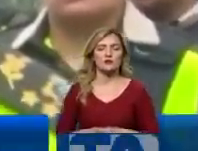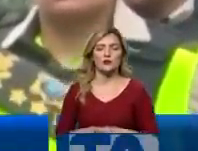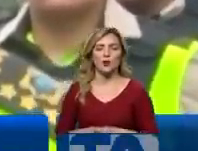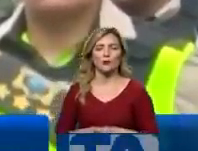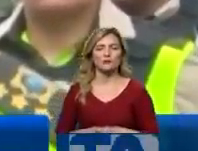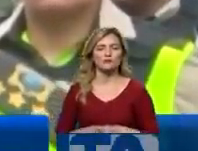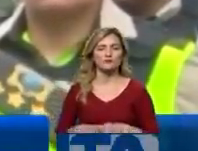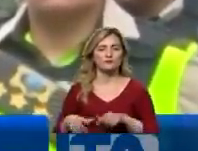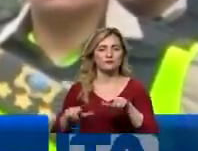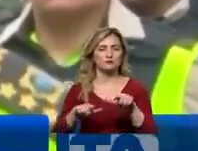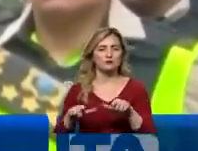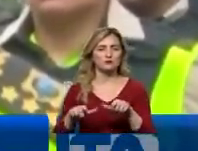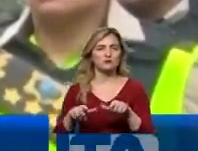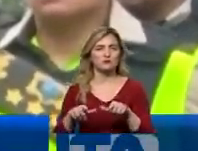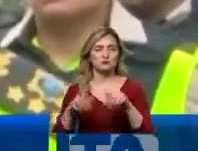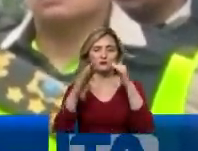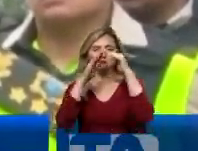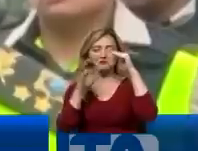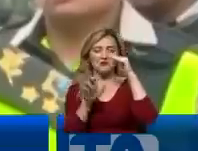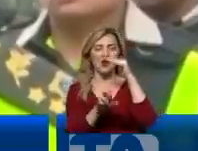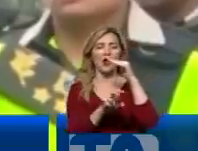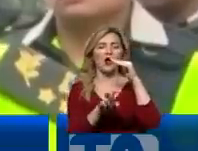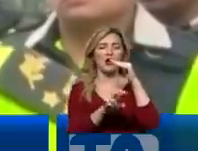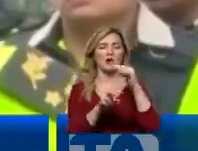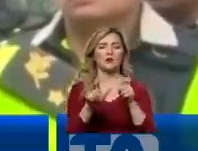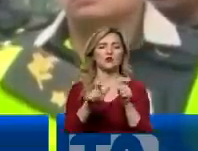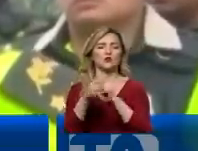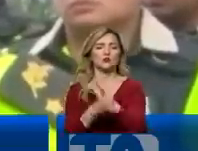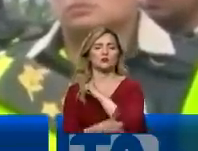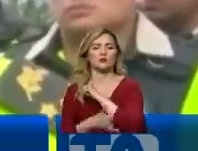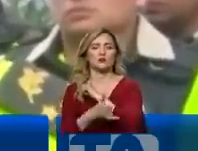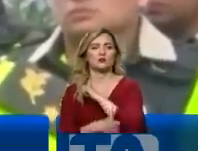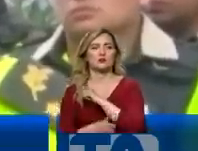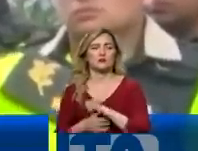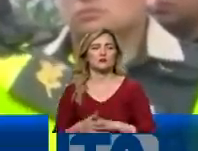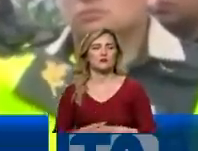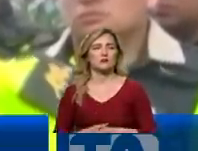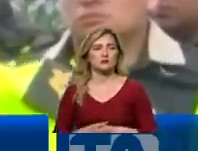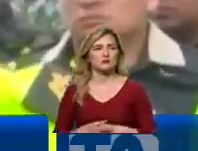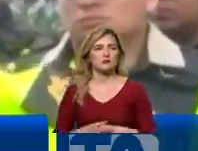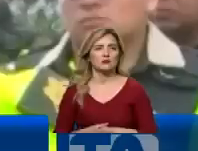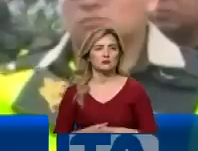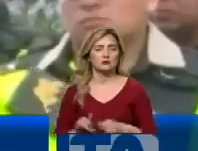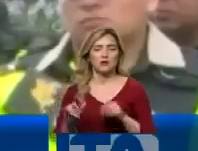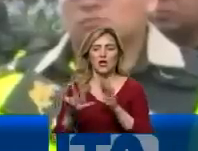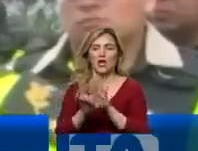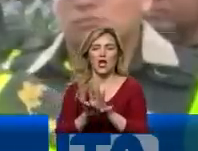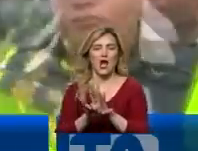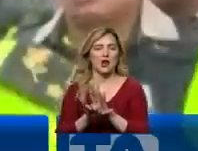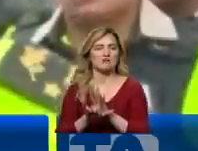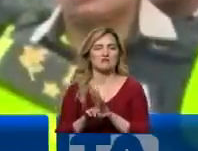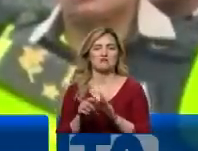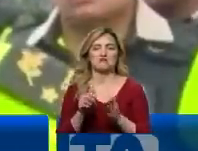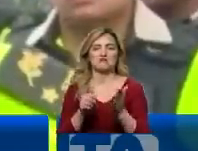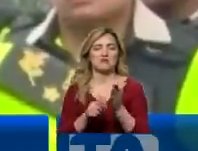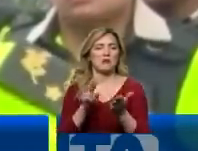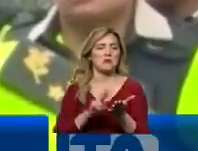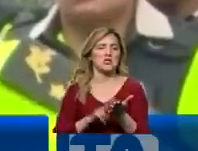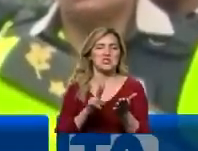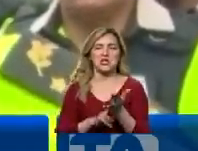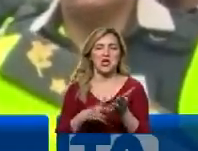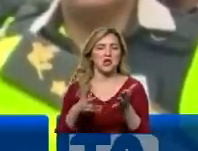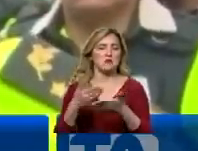allanamientos sitios de hospedaje de extranjeros en condiciones de irregularidad. A estas personas les